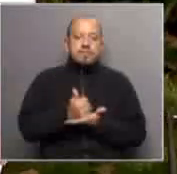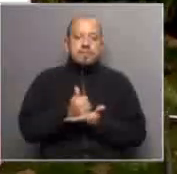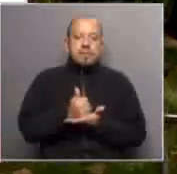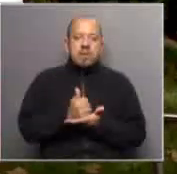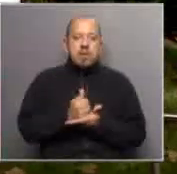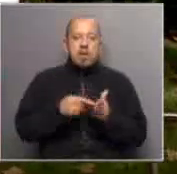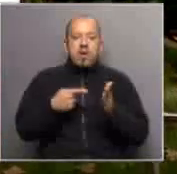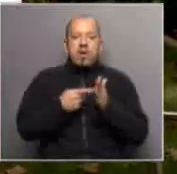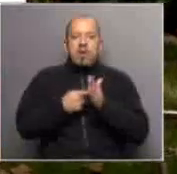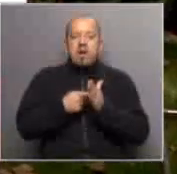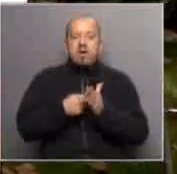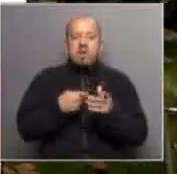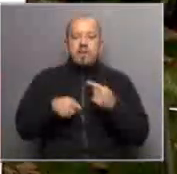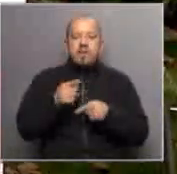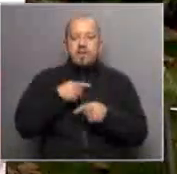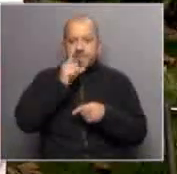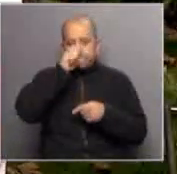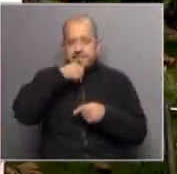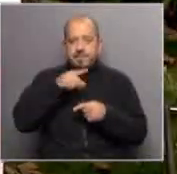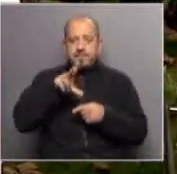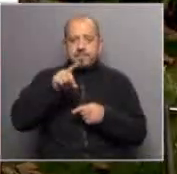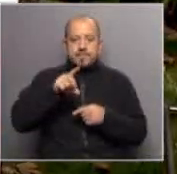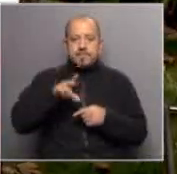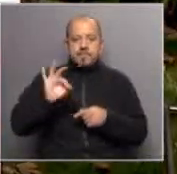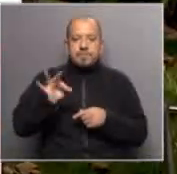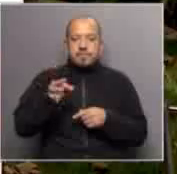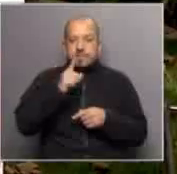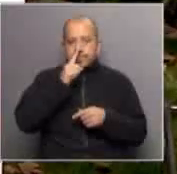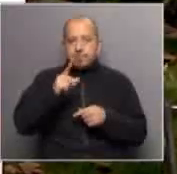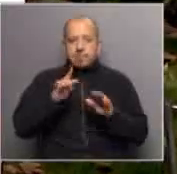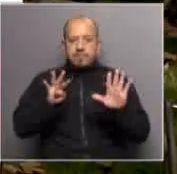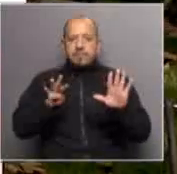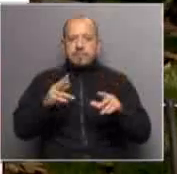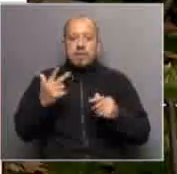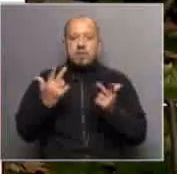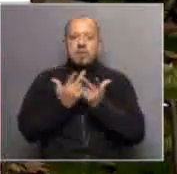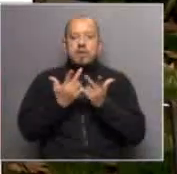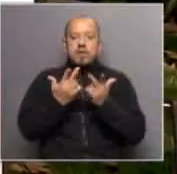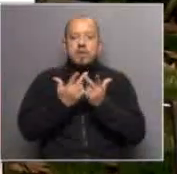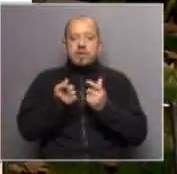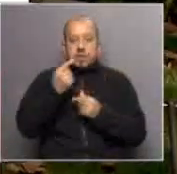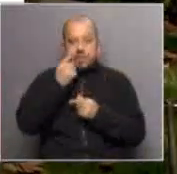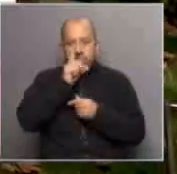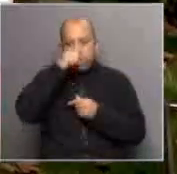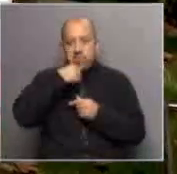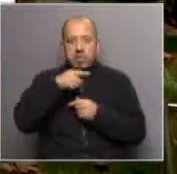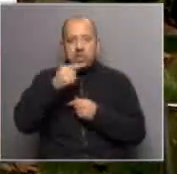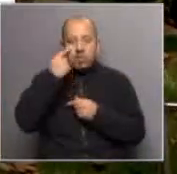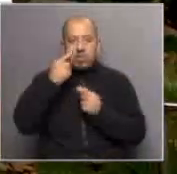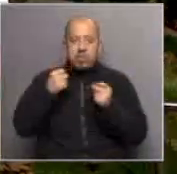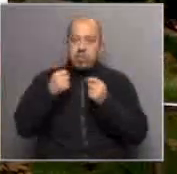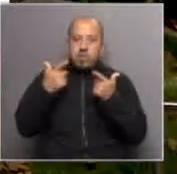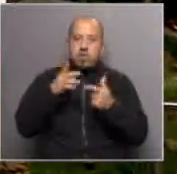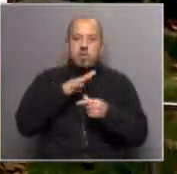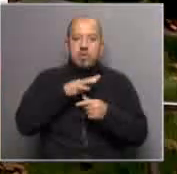en Buenos Aires iba a venir a Montevideo, porque además el 12 de octubre del 33 había hecho escala acá en el puerto de Montevideo, y para asombro de él había como